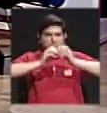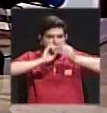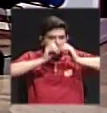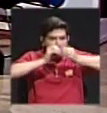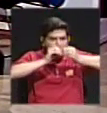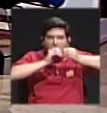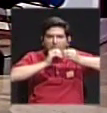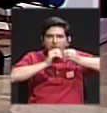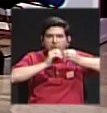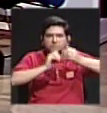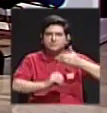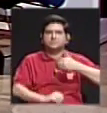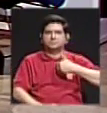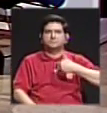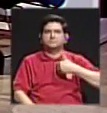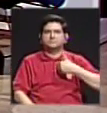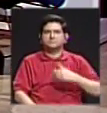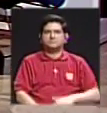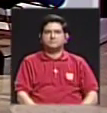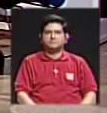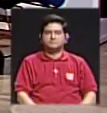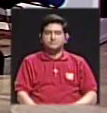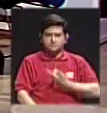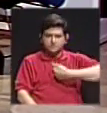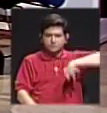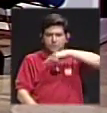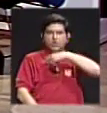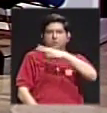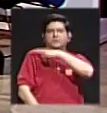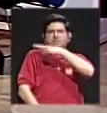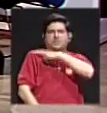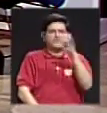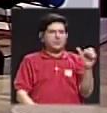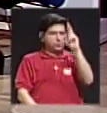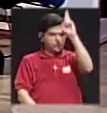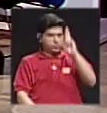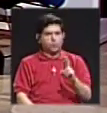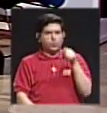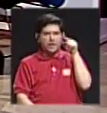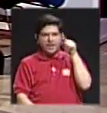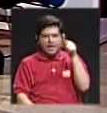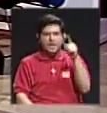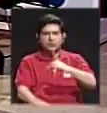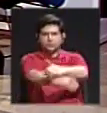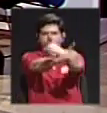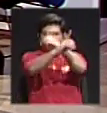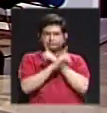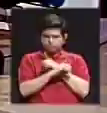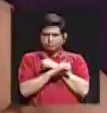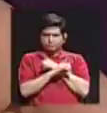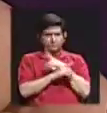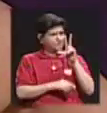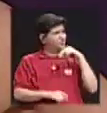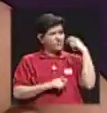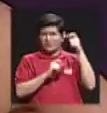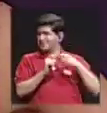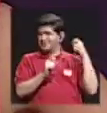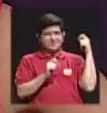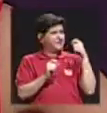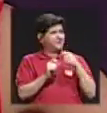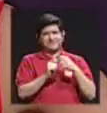datos de lo que nuestra jerarquía costarricense está defendiendo, y no es